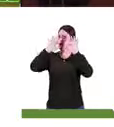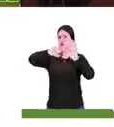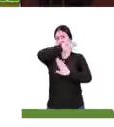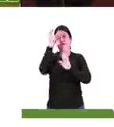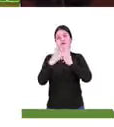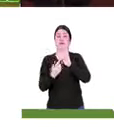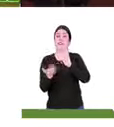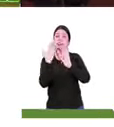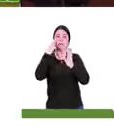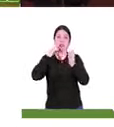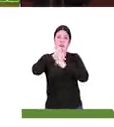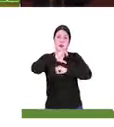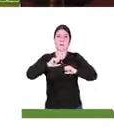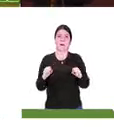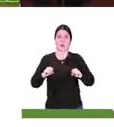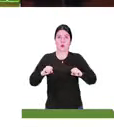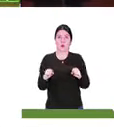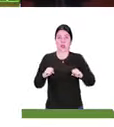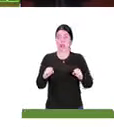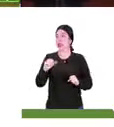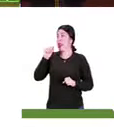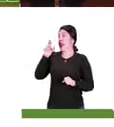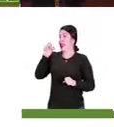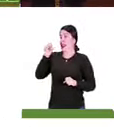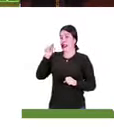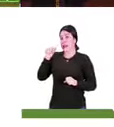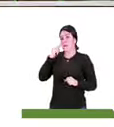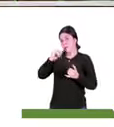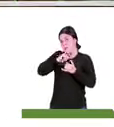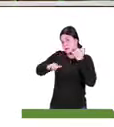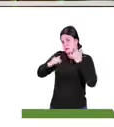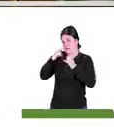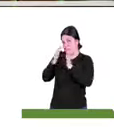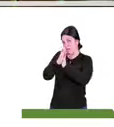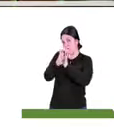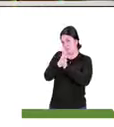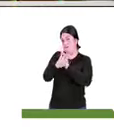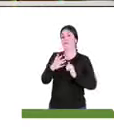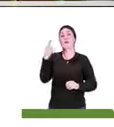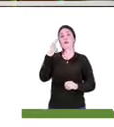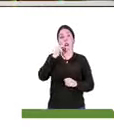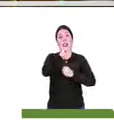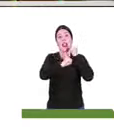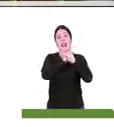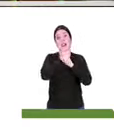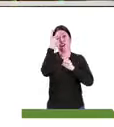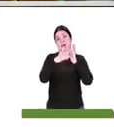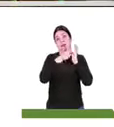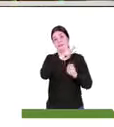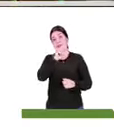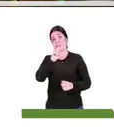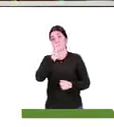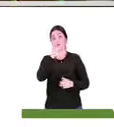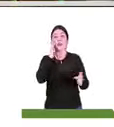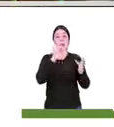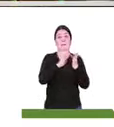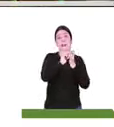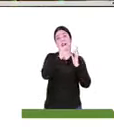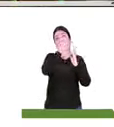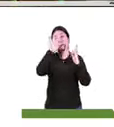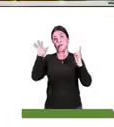para nuestra ciudad. Ya, Adriana, para terminar, entonces quiero recapitular que en el 2021 la Terminal de Transporte de Bogotá